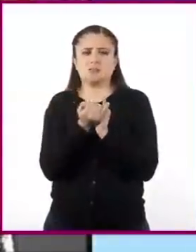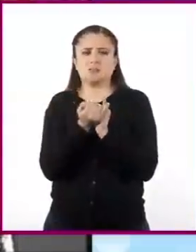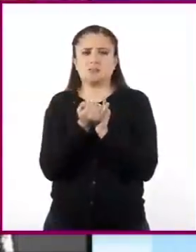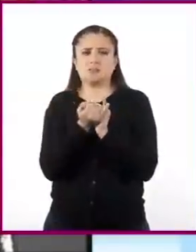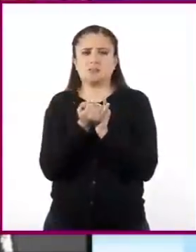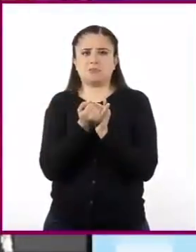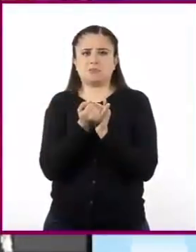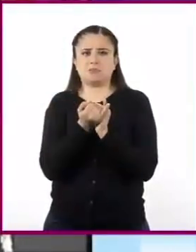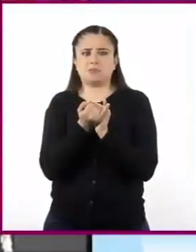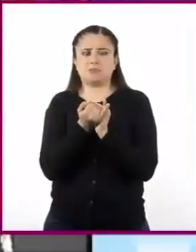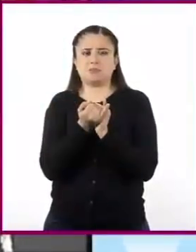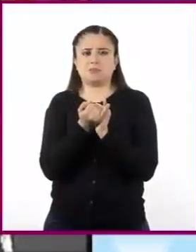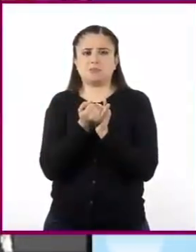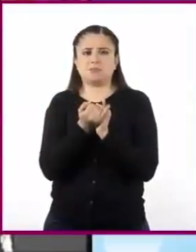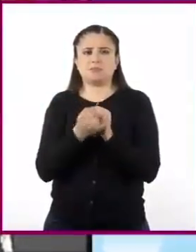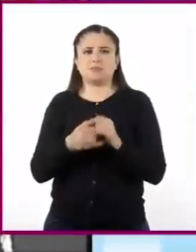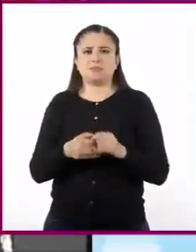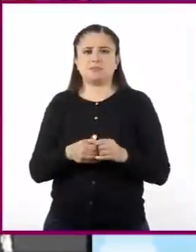en